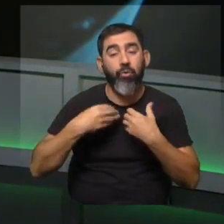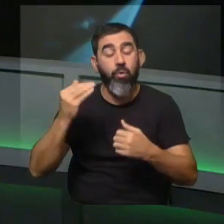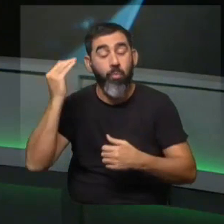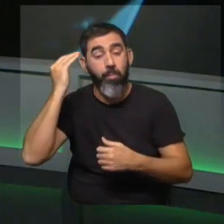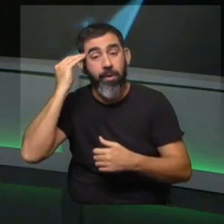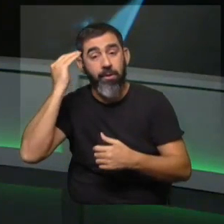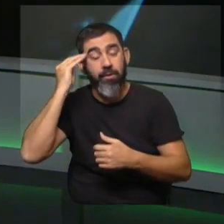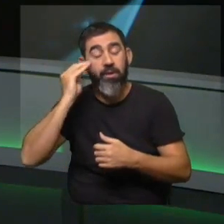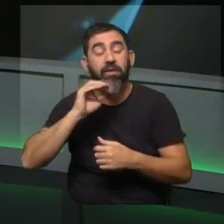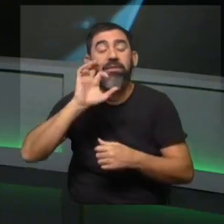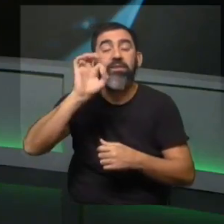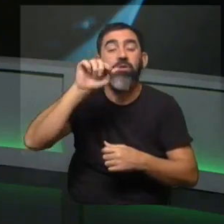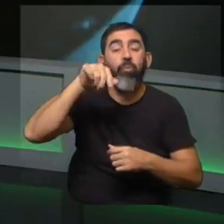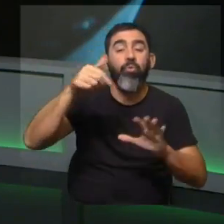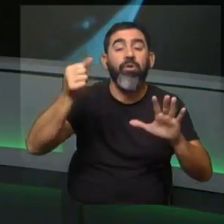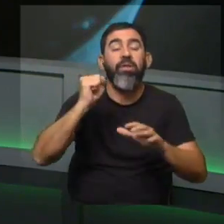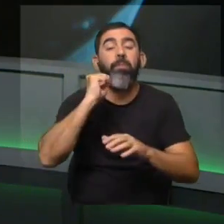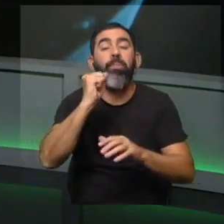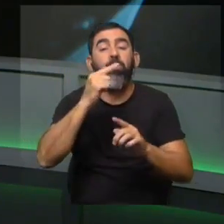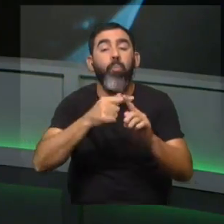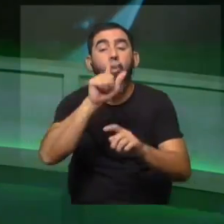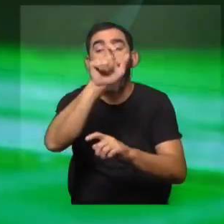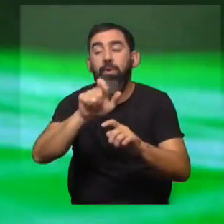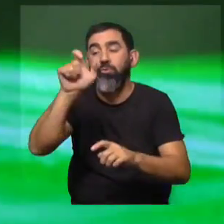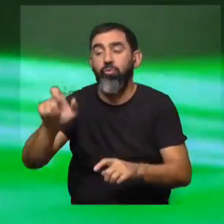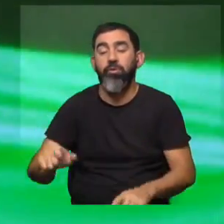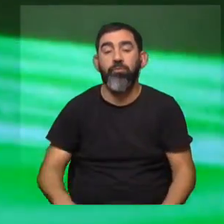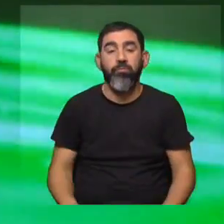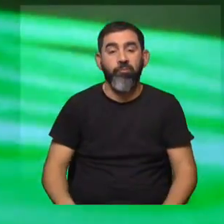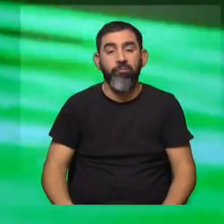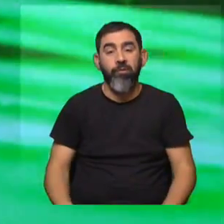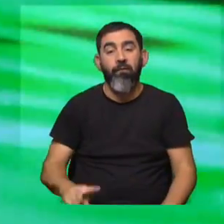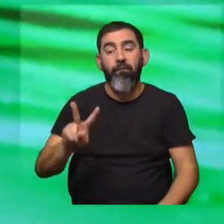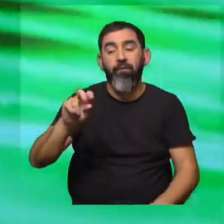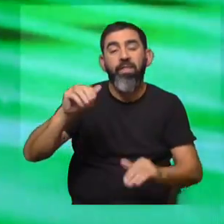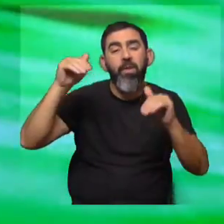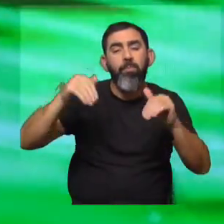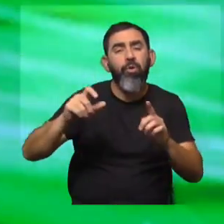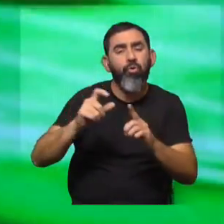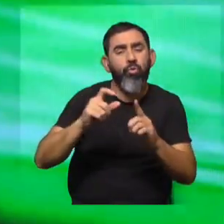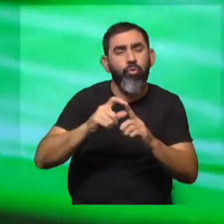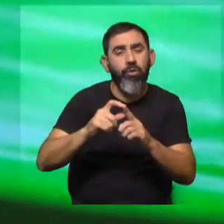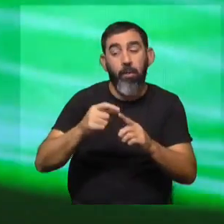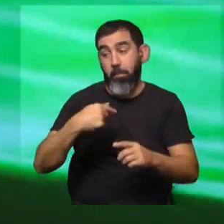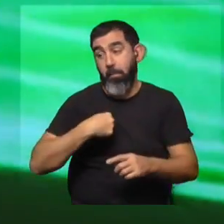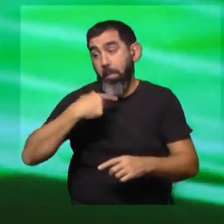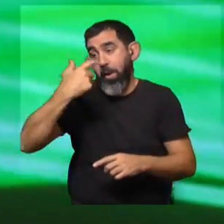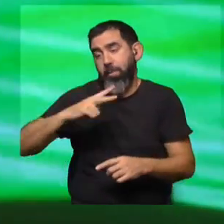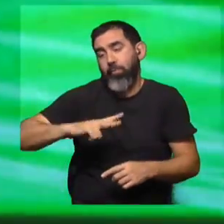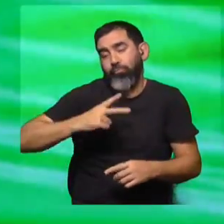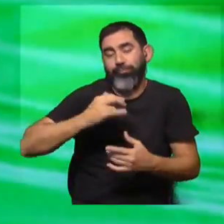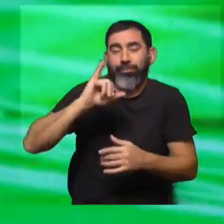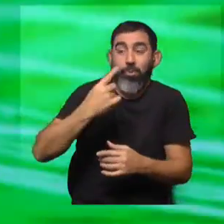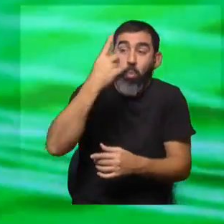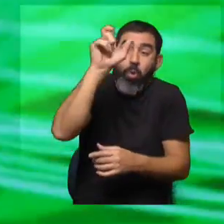por ejemplo representa cero con 60 pesos por persona Asesinan 20 millones de dólares no yo sé que 20 millones de dólares para cualquiera que me está